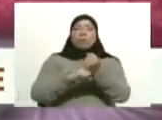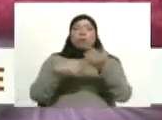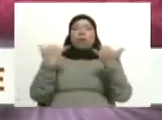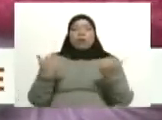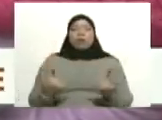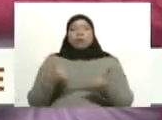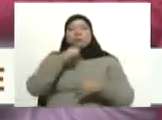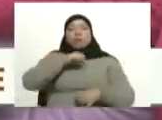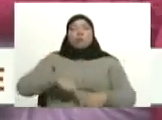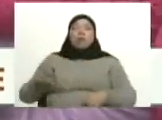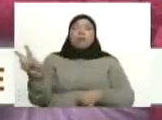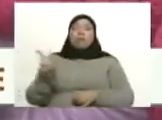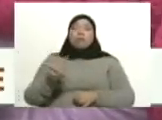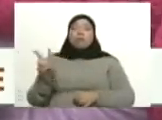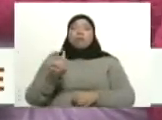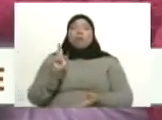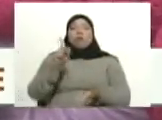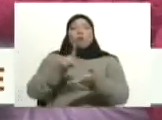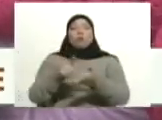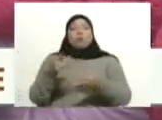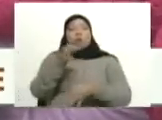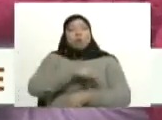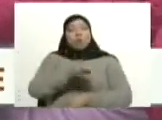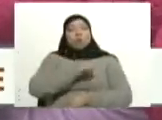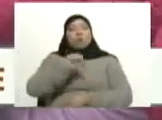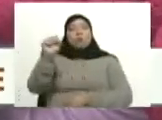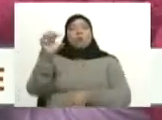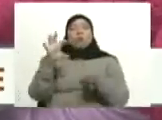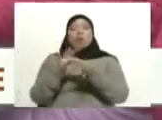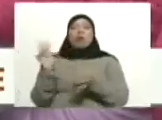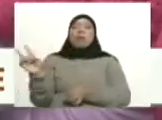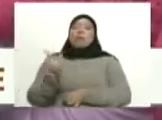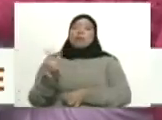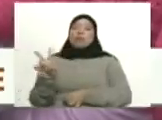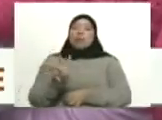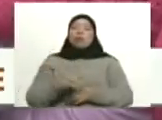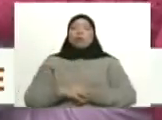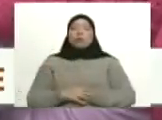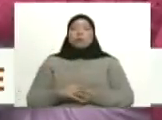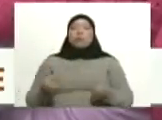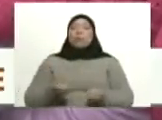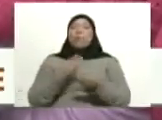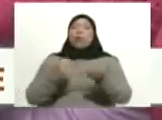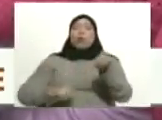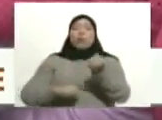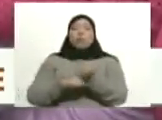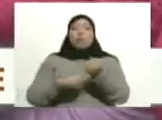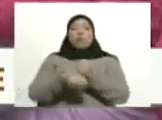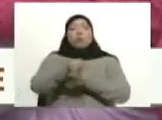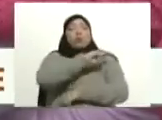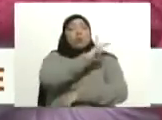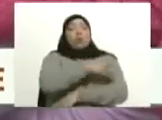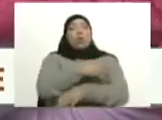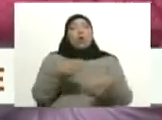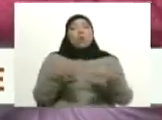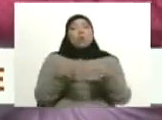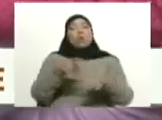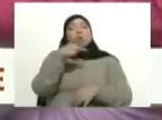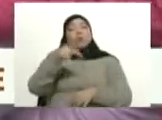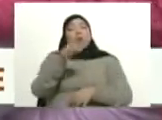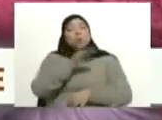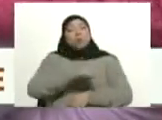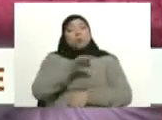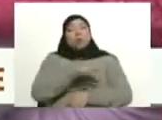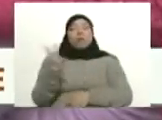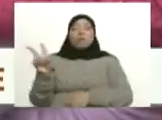partido de la historia de Venezuela, que es el Partido Socialista Unido de Venezuela. Cuenta con el apoyo de los partidos aliados del Partido